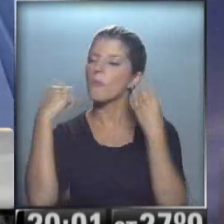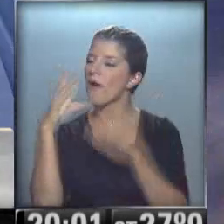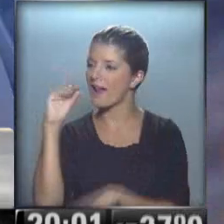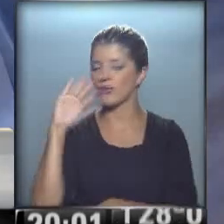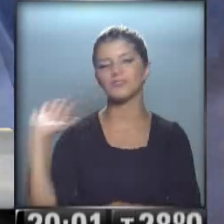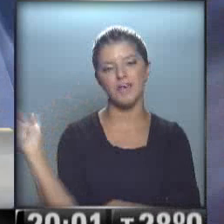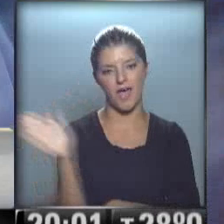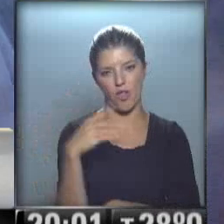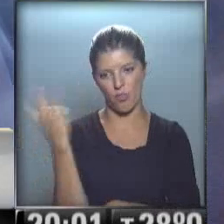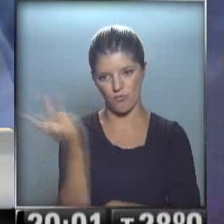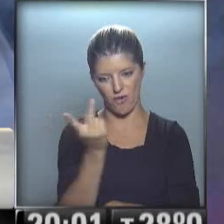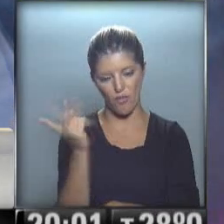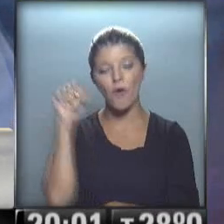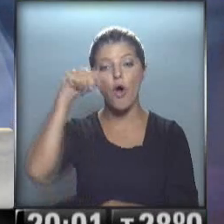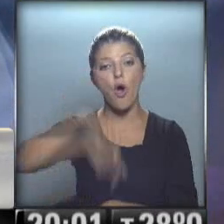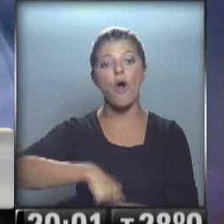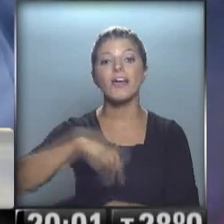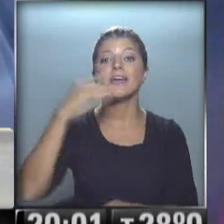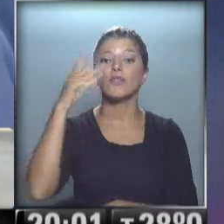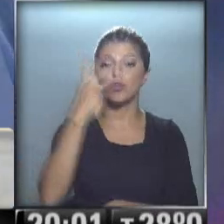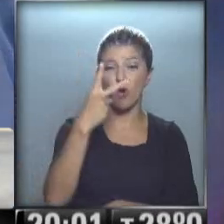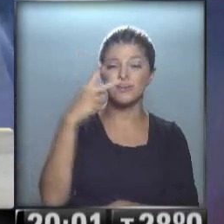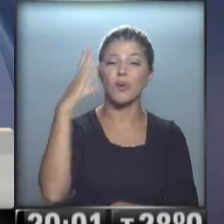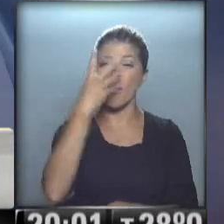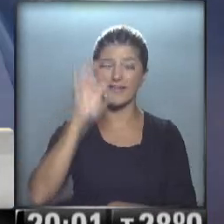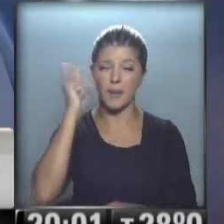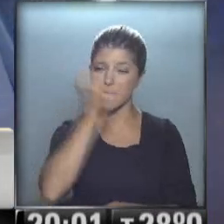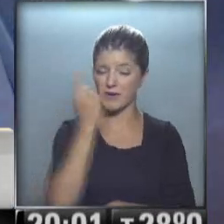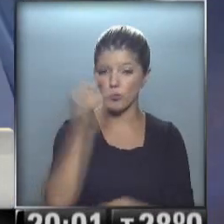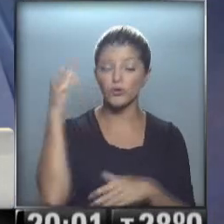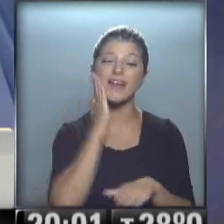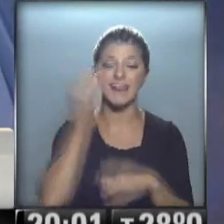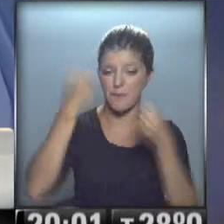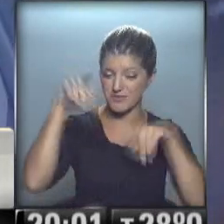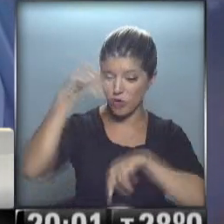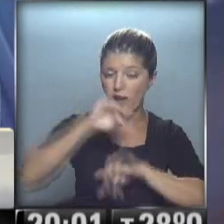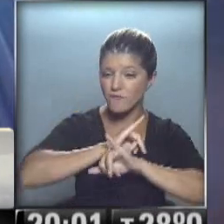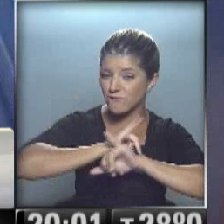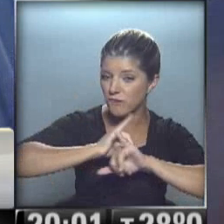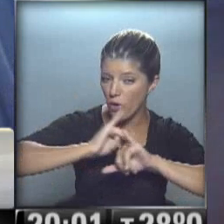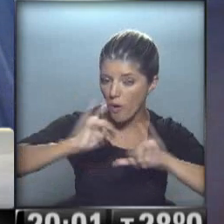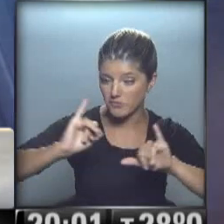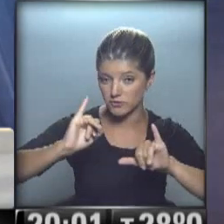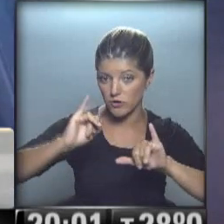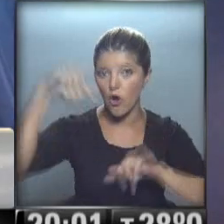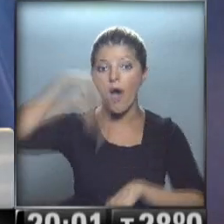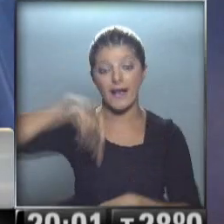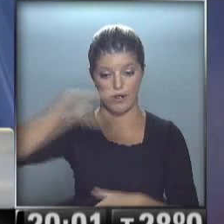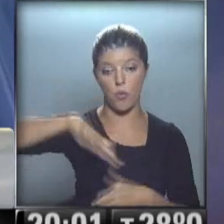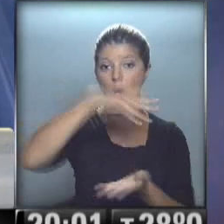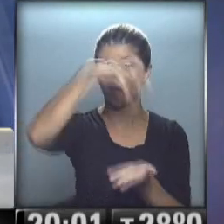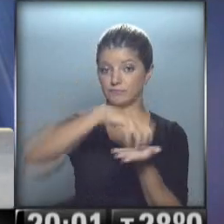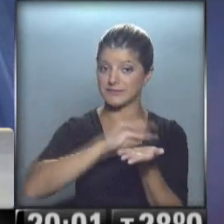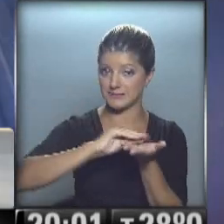Cecilia. Buenas noches, Fernando. 14:40 comenzó precisamente el jefe de gabinete a brindar su informe mensual en el Senado de la Nación.